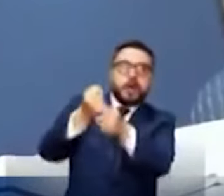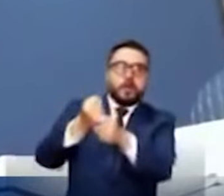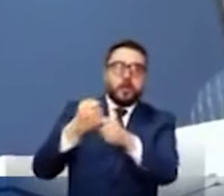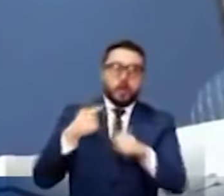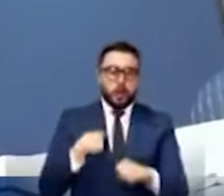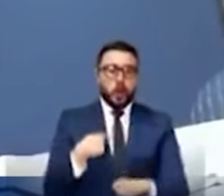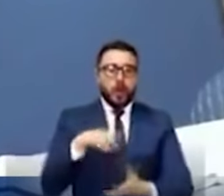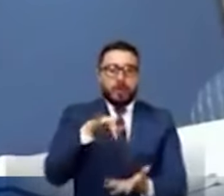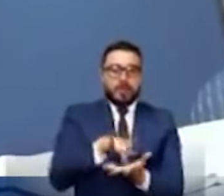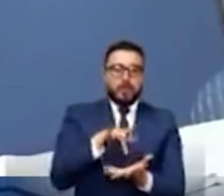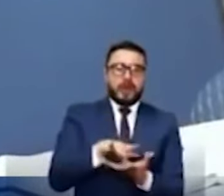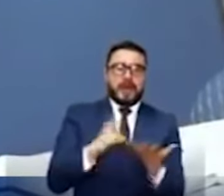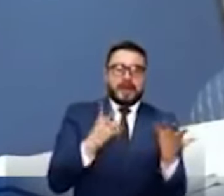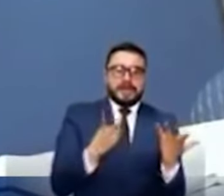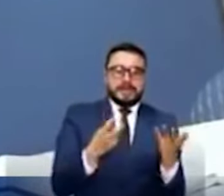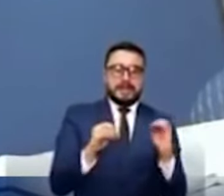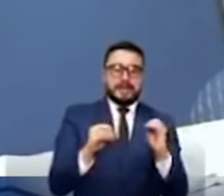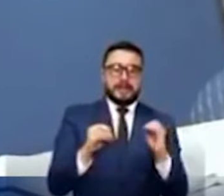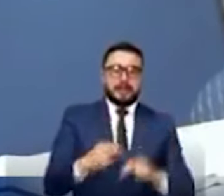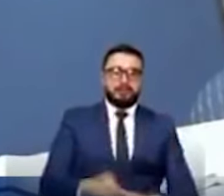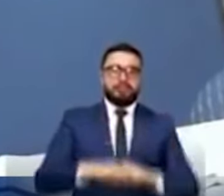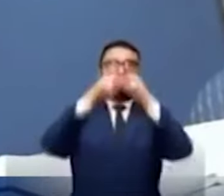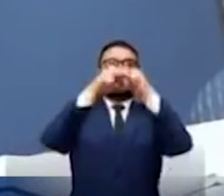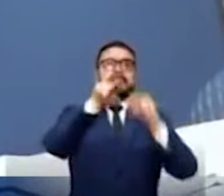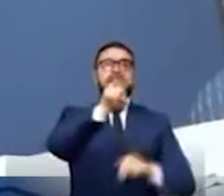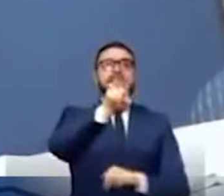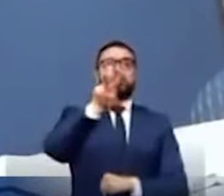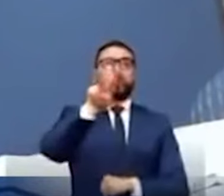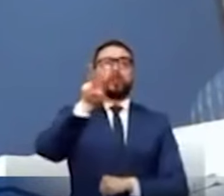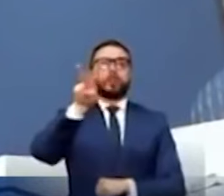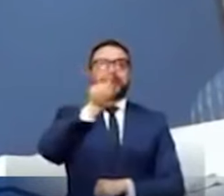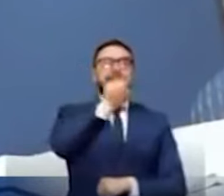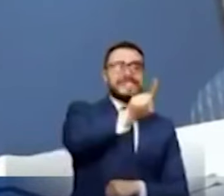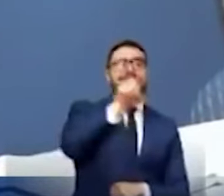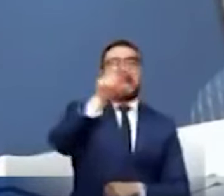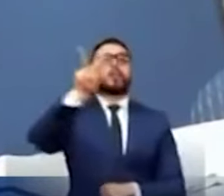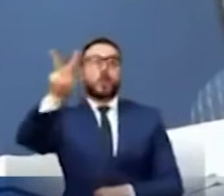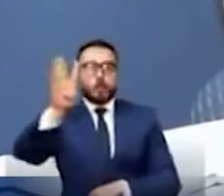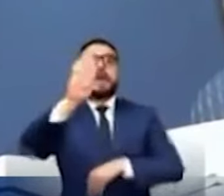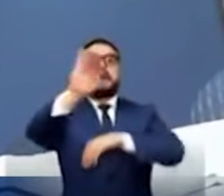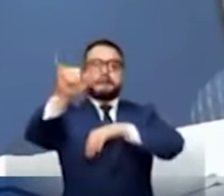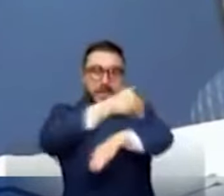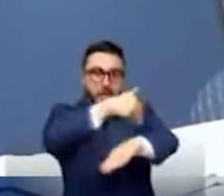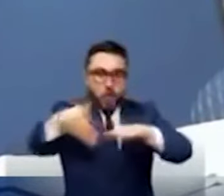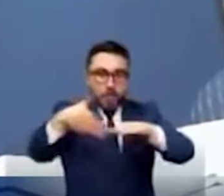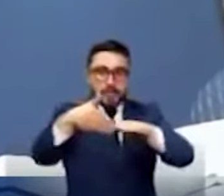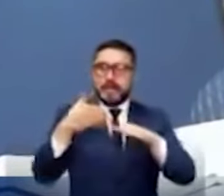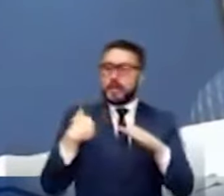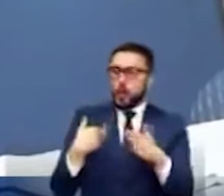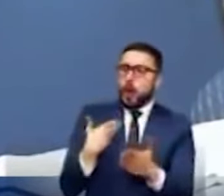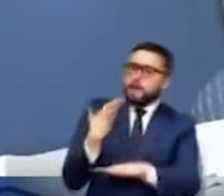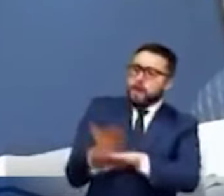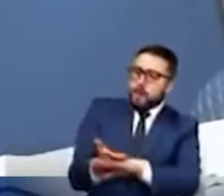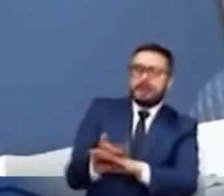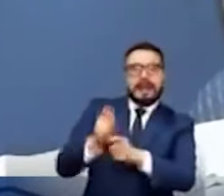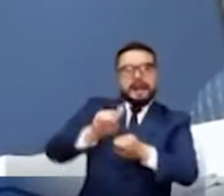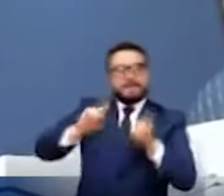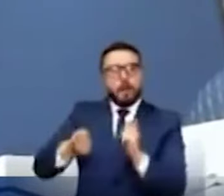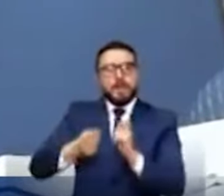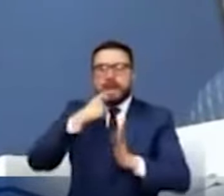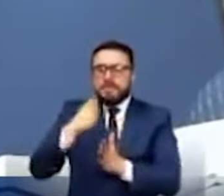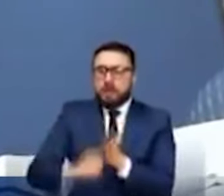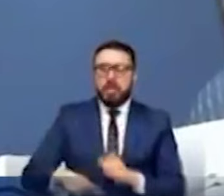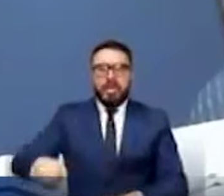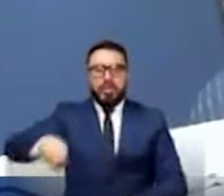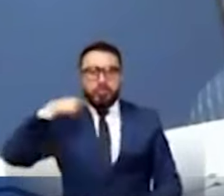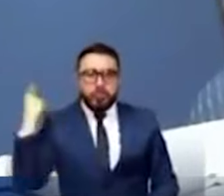de 70 a 112 billones. Se hundieron varias propuestas de reforma tributaria. Los sectores